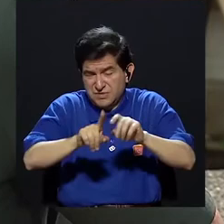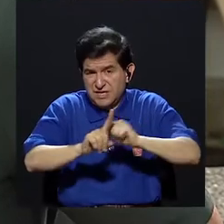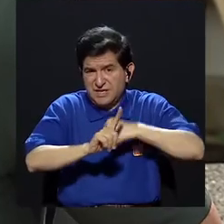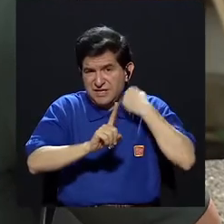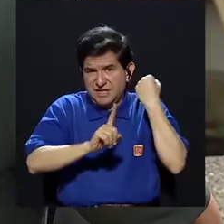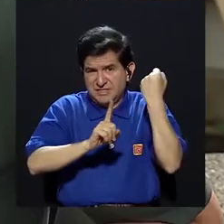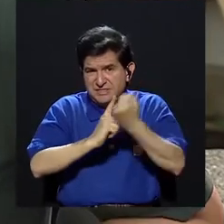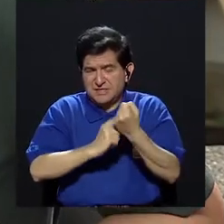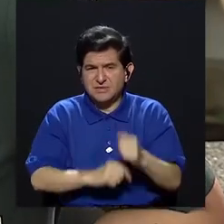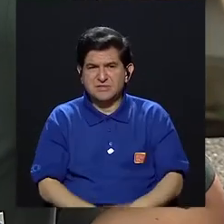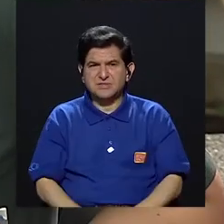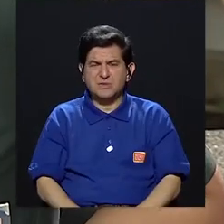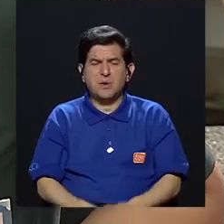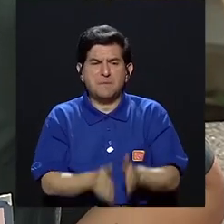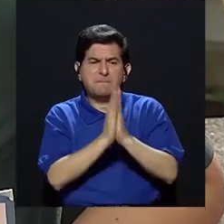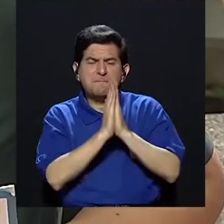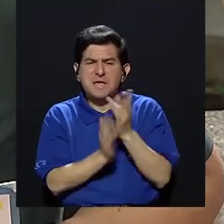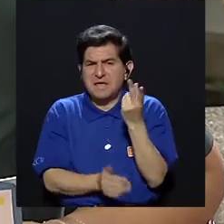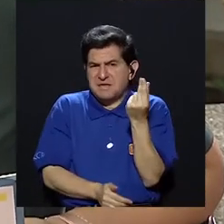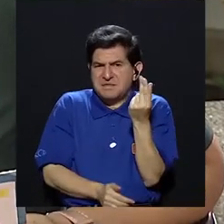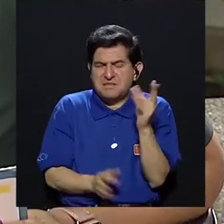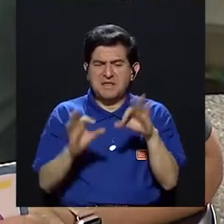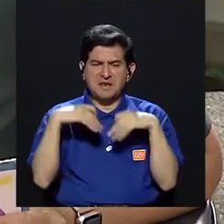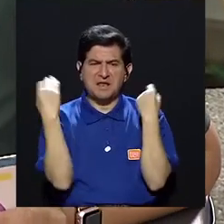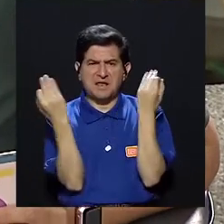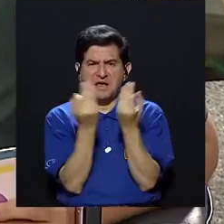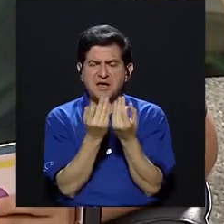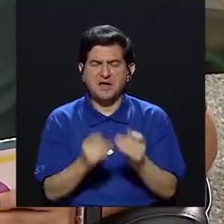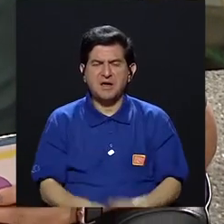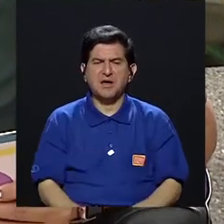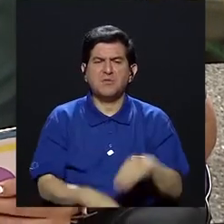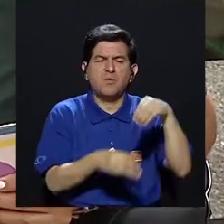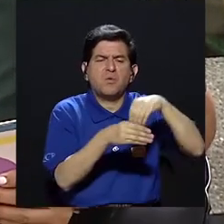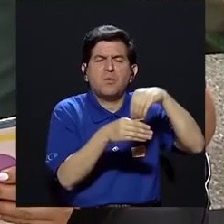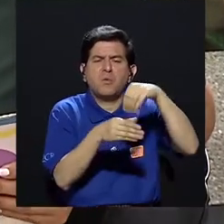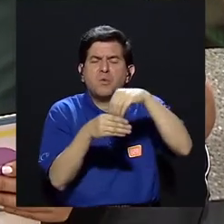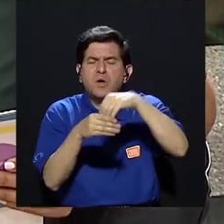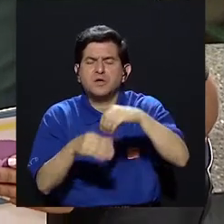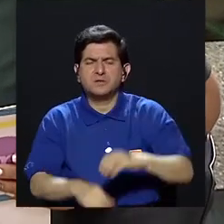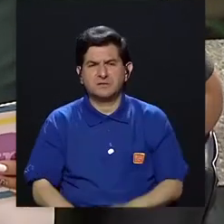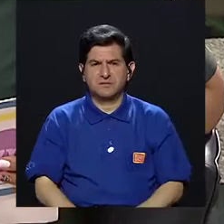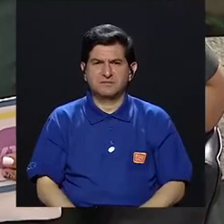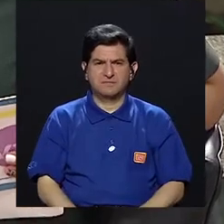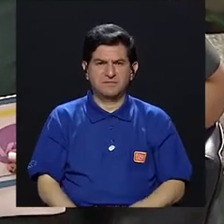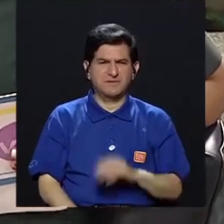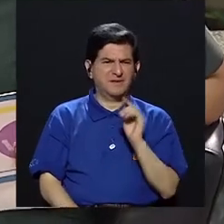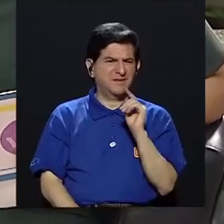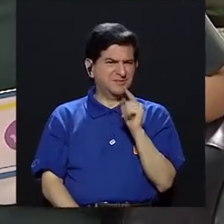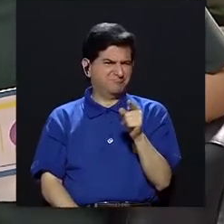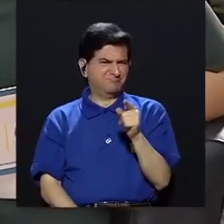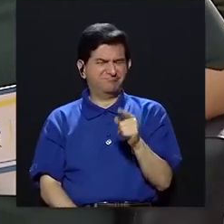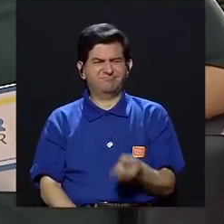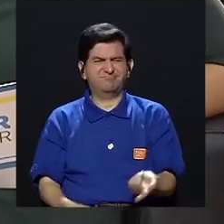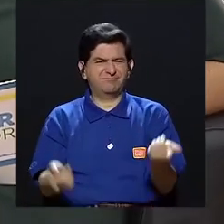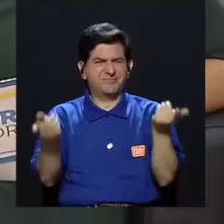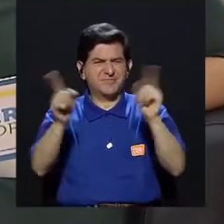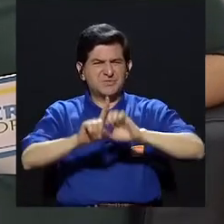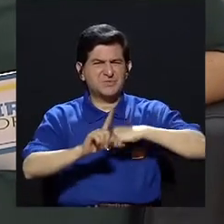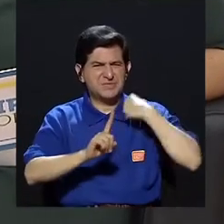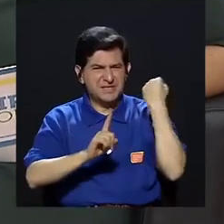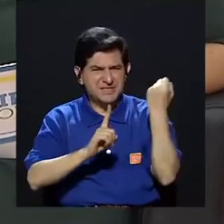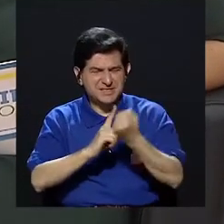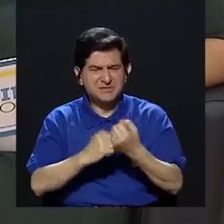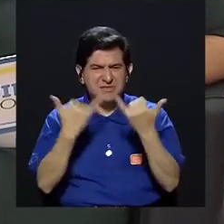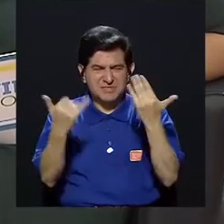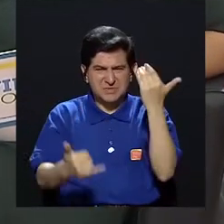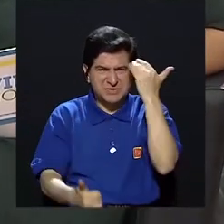a situaciones de que les empiezan a pedir platas a las familias, cuotas, etcétera, y se dan situaciones,